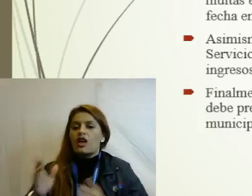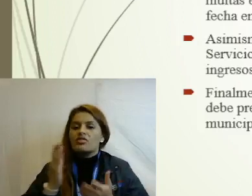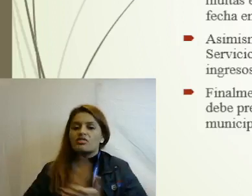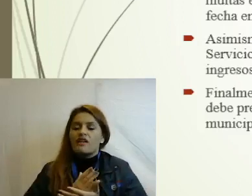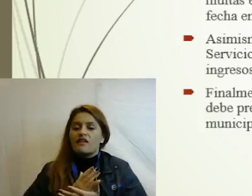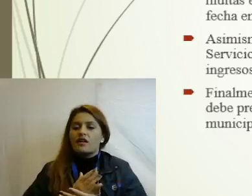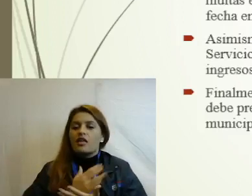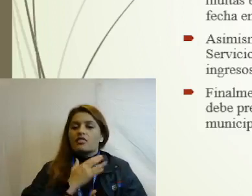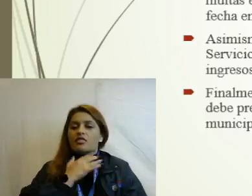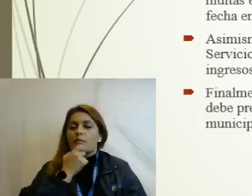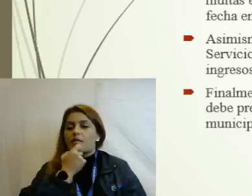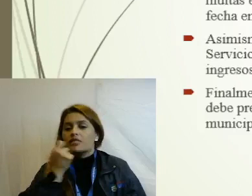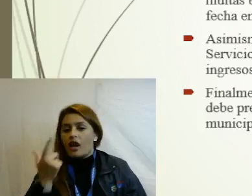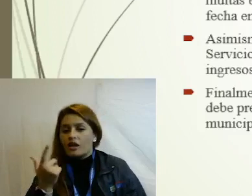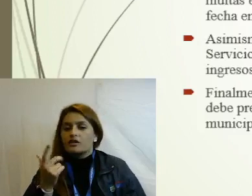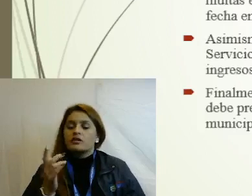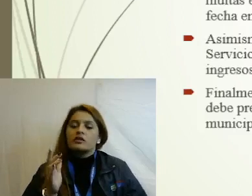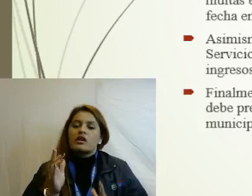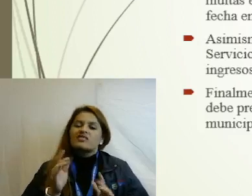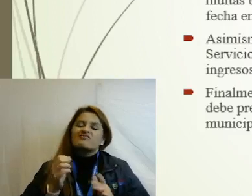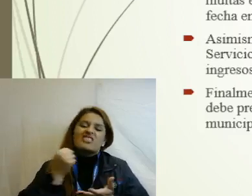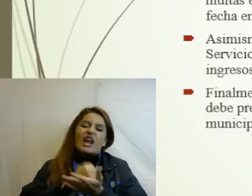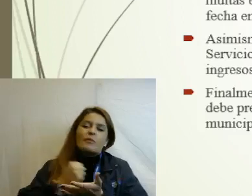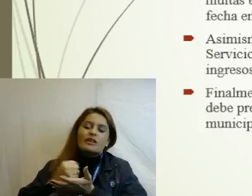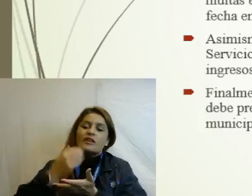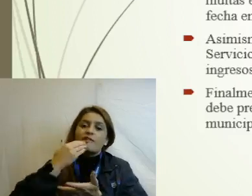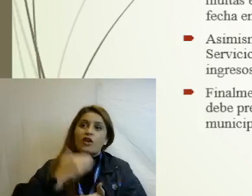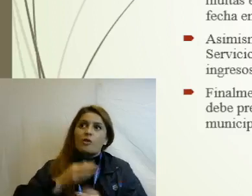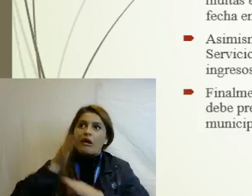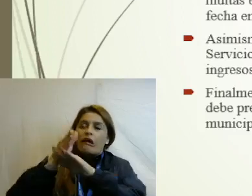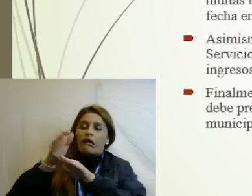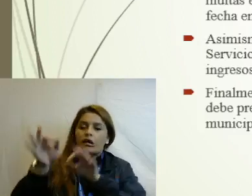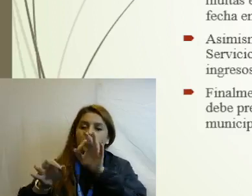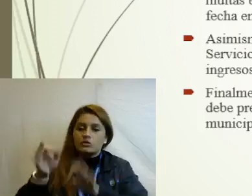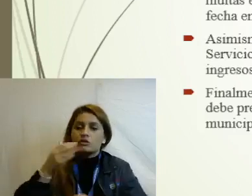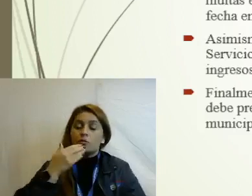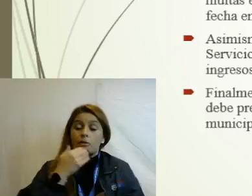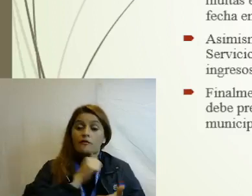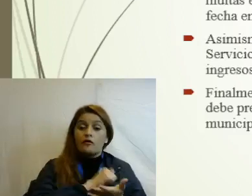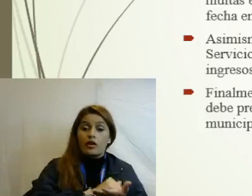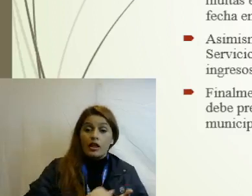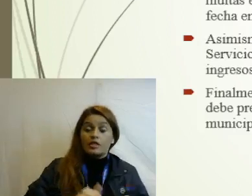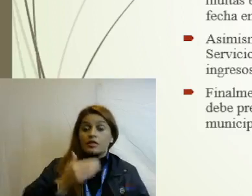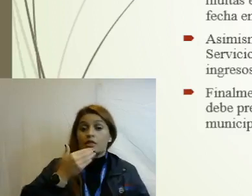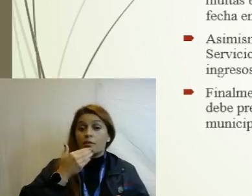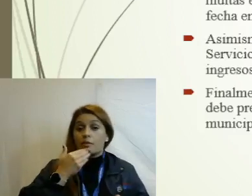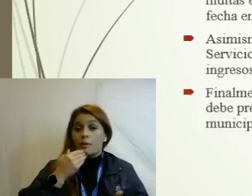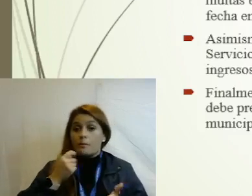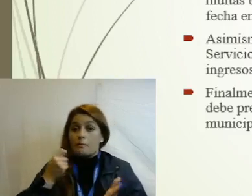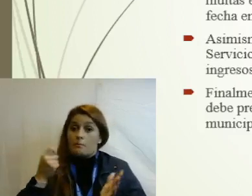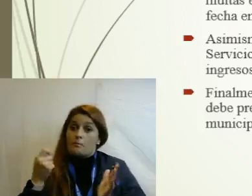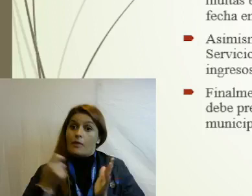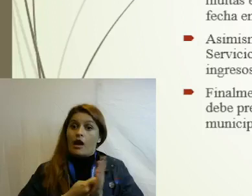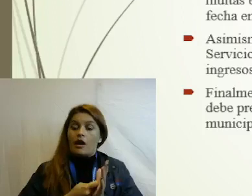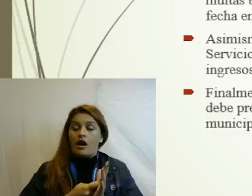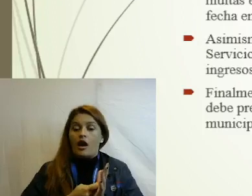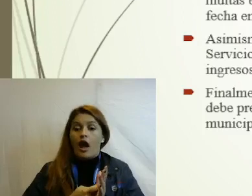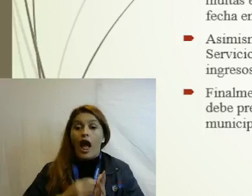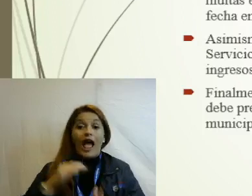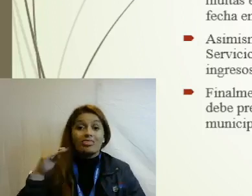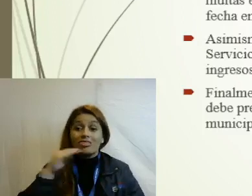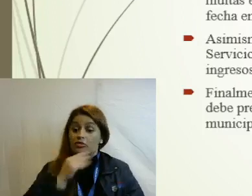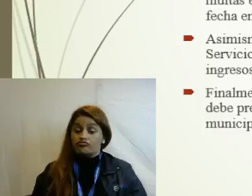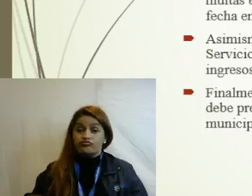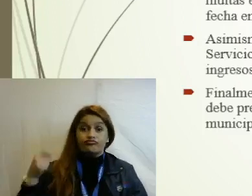municipalidad allanarse, en fin, hay un trámite ahí que es tedioso. En este caso, además de condonar, si es que es al contado del 100% o si es con convenio de pago